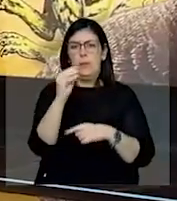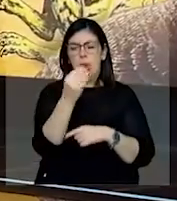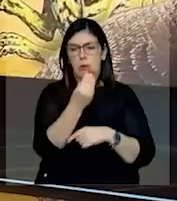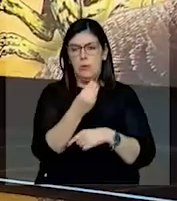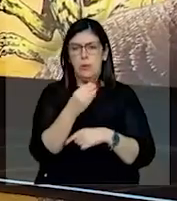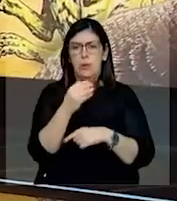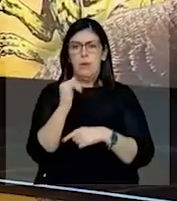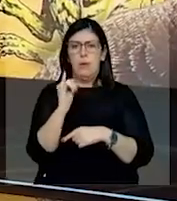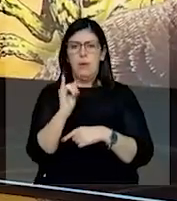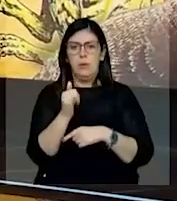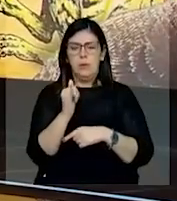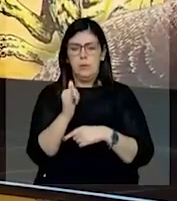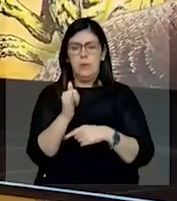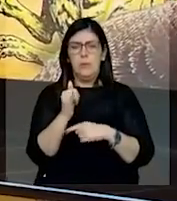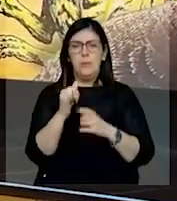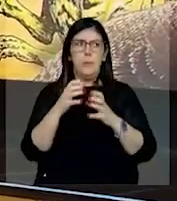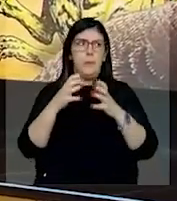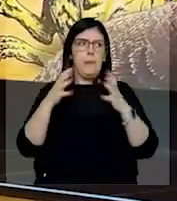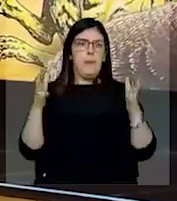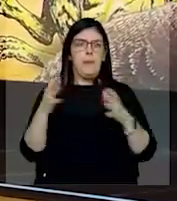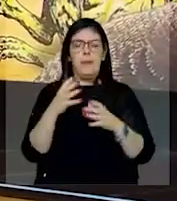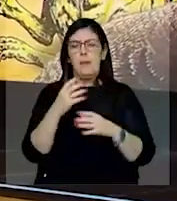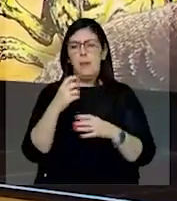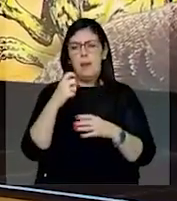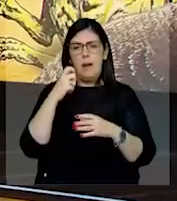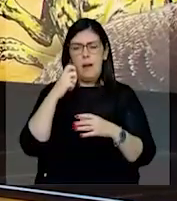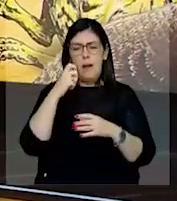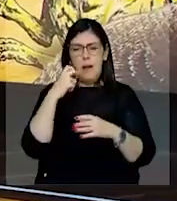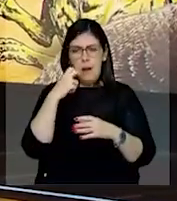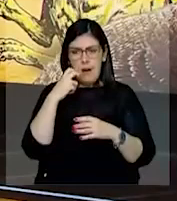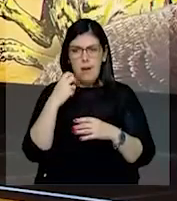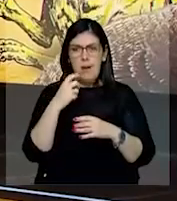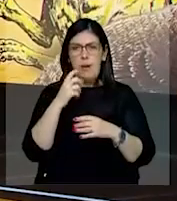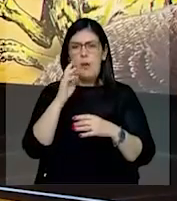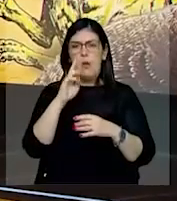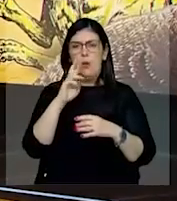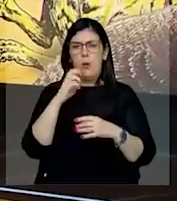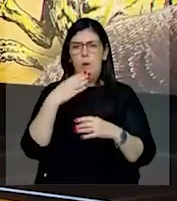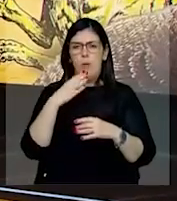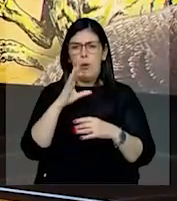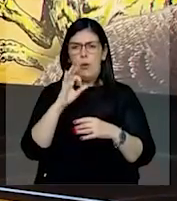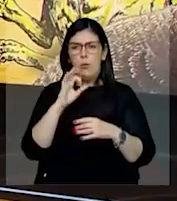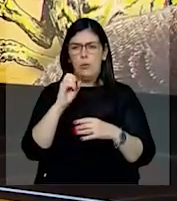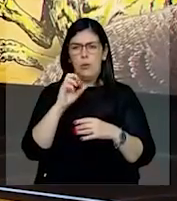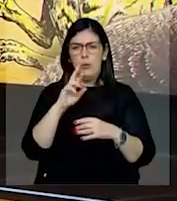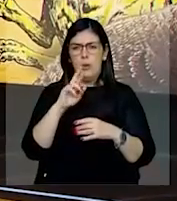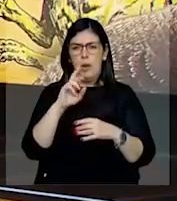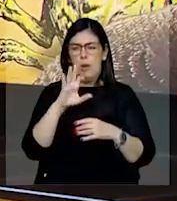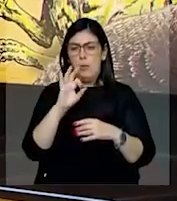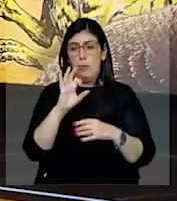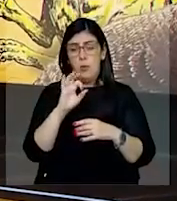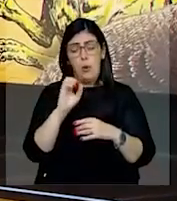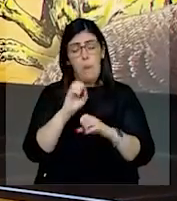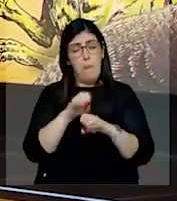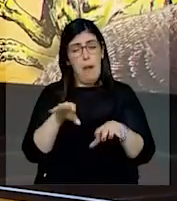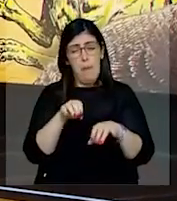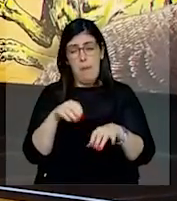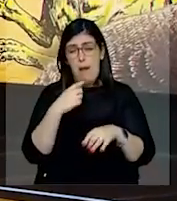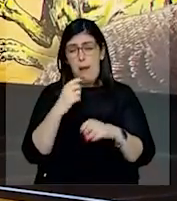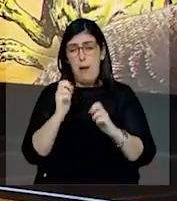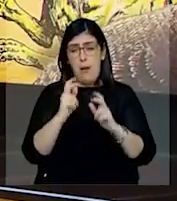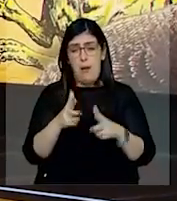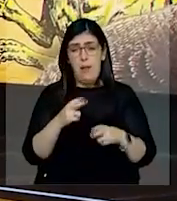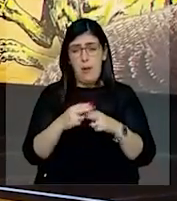Hay gigantes carnívoros como el Torbososaurios o algo así. Soy muy mala con la nomenclatura de los dinosaurios, les pido